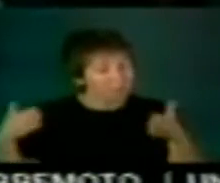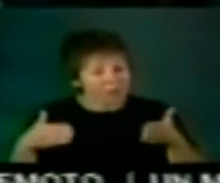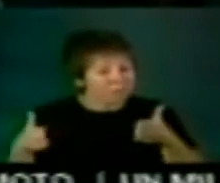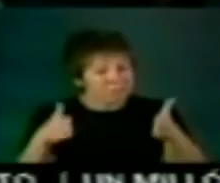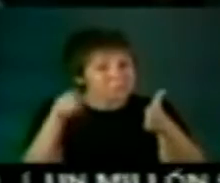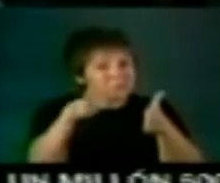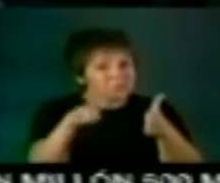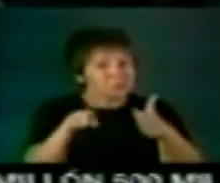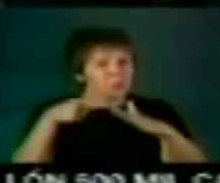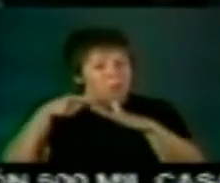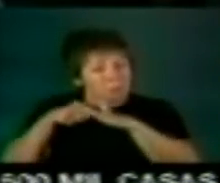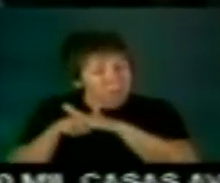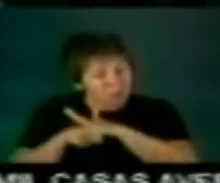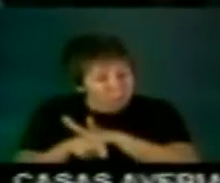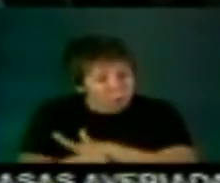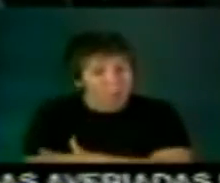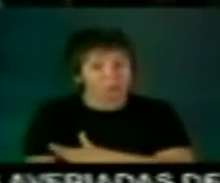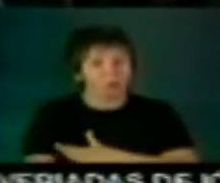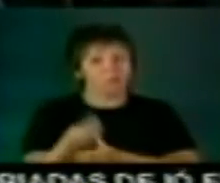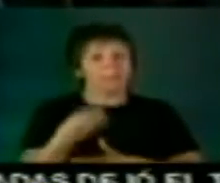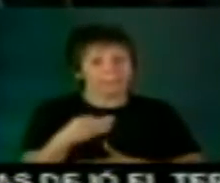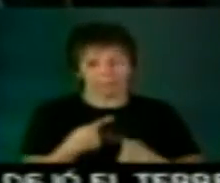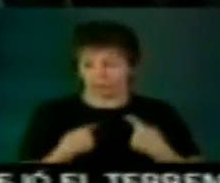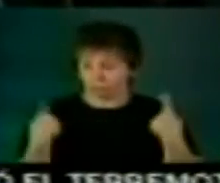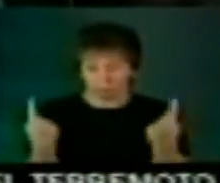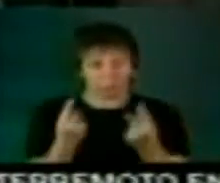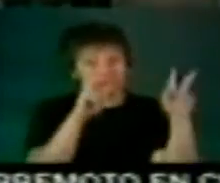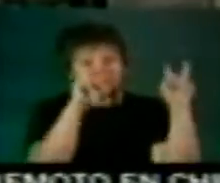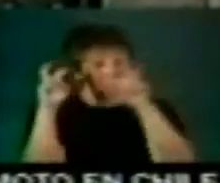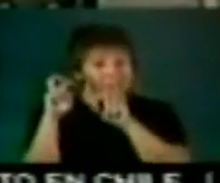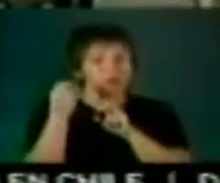bienvenido el profundo cuestionamiento del Estado uruguayo.